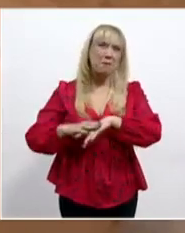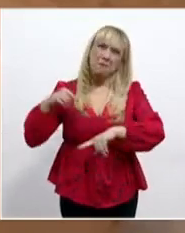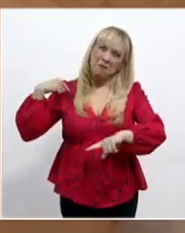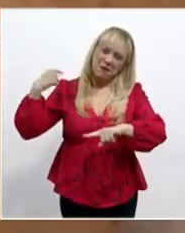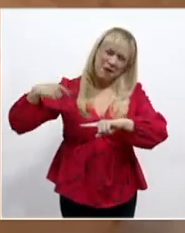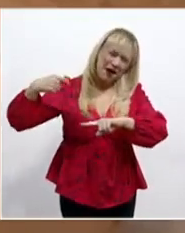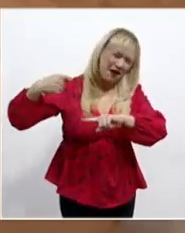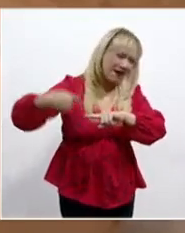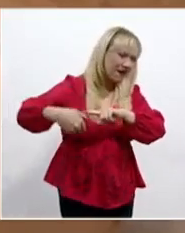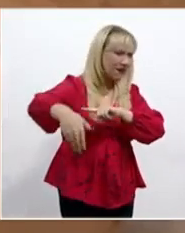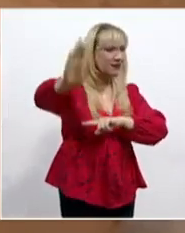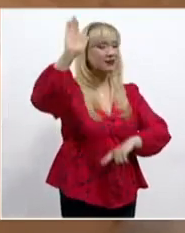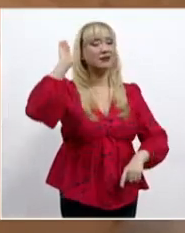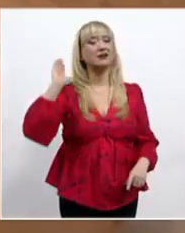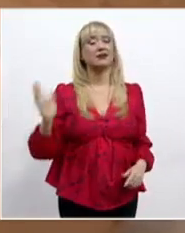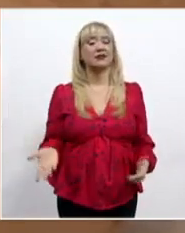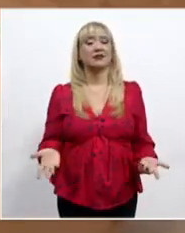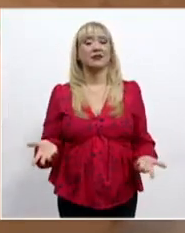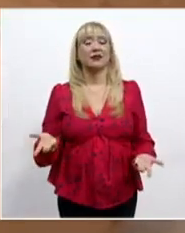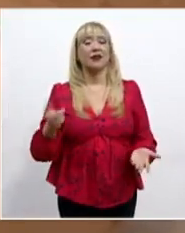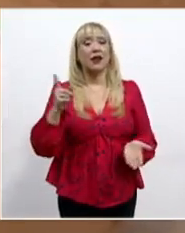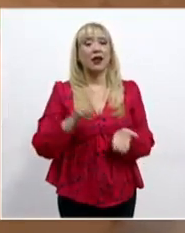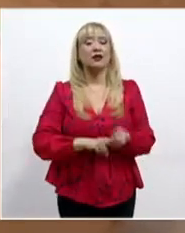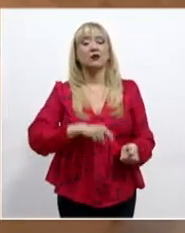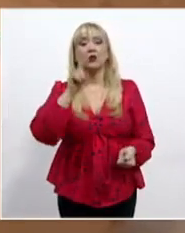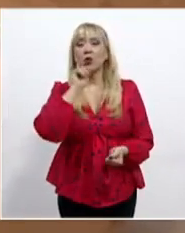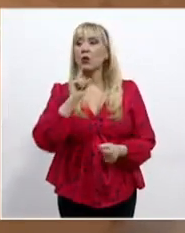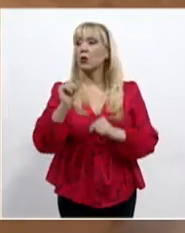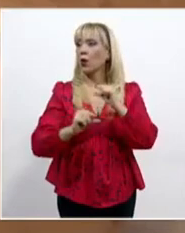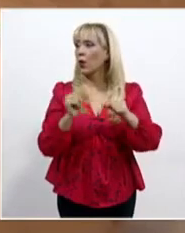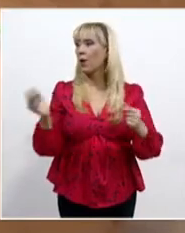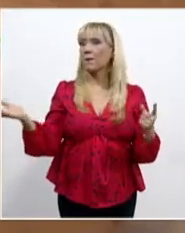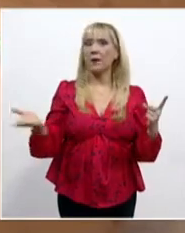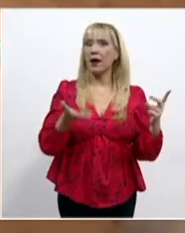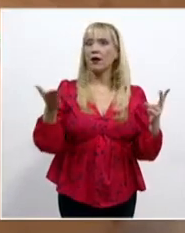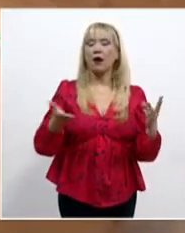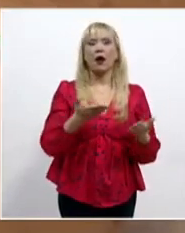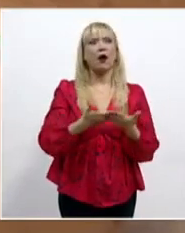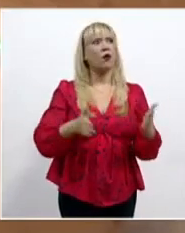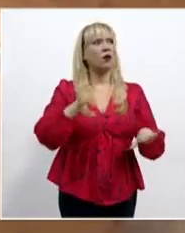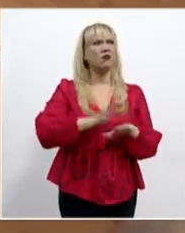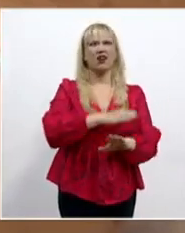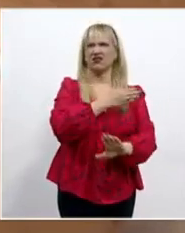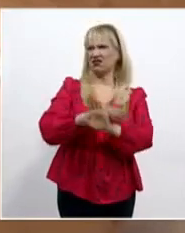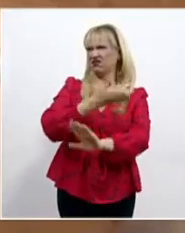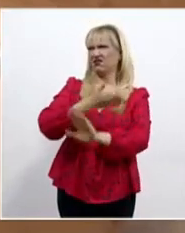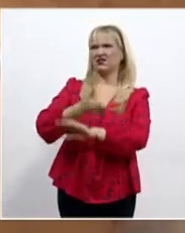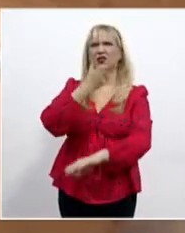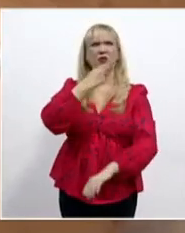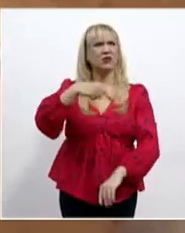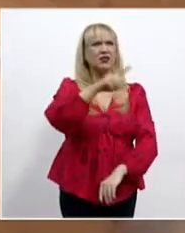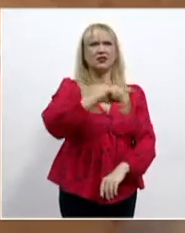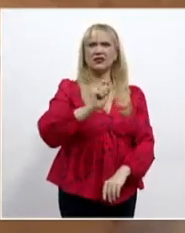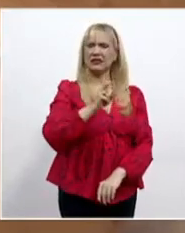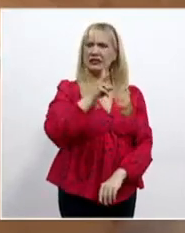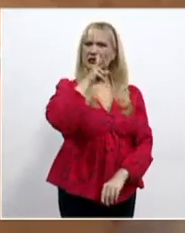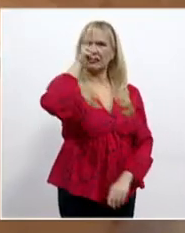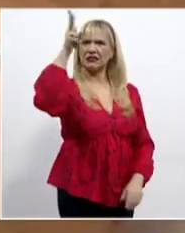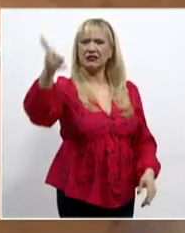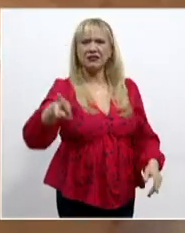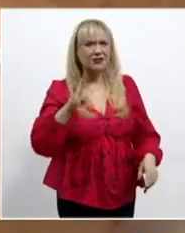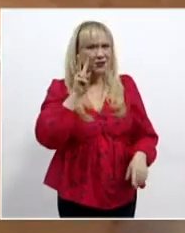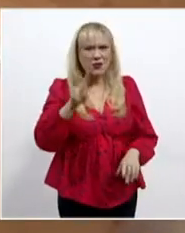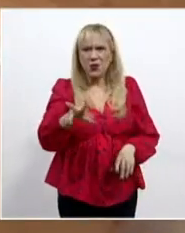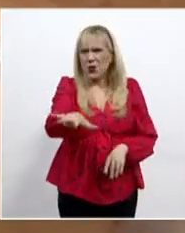hay más mujeres en el poder, es que hay más violencia machista contra estas. Es que es tan claro, es una